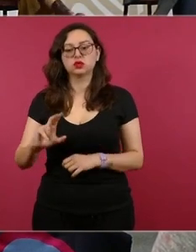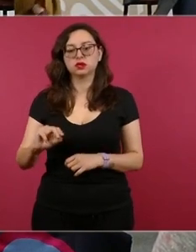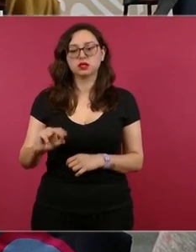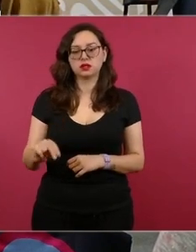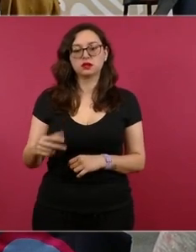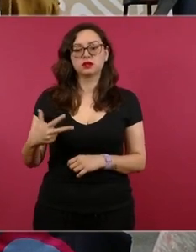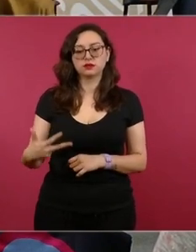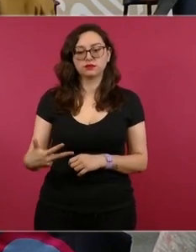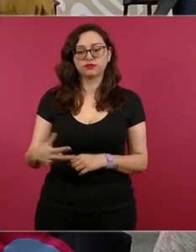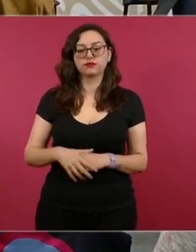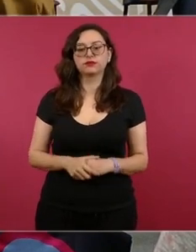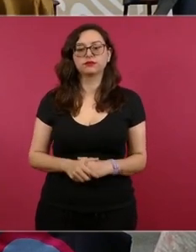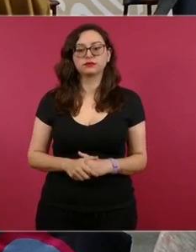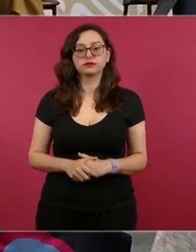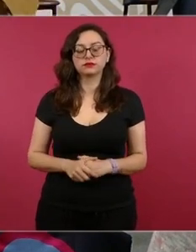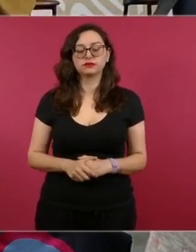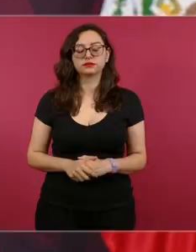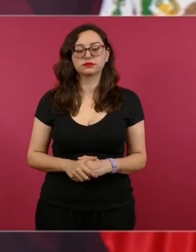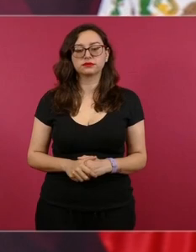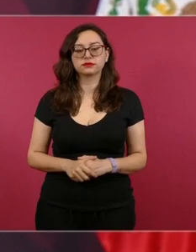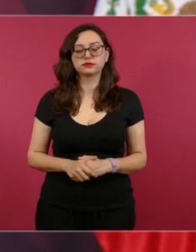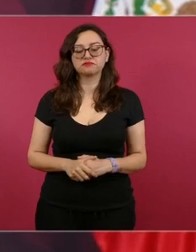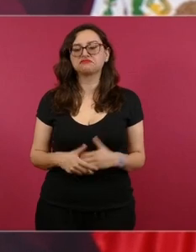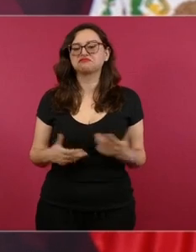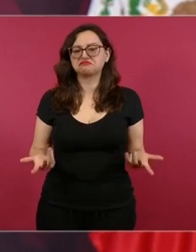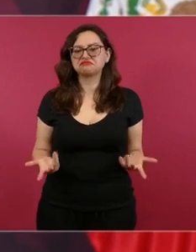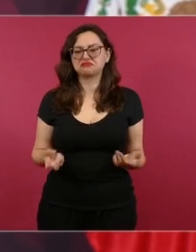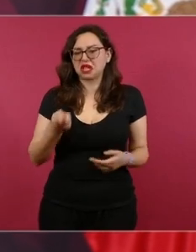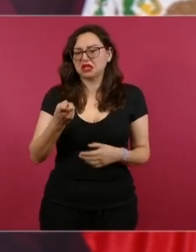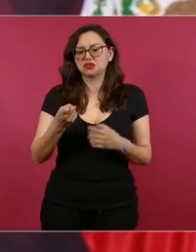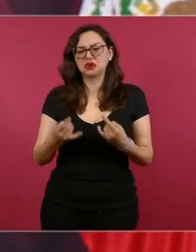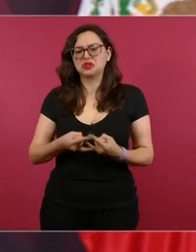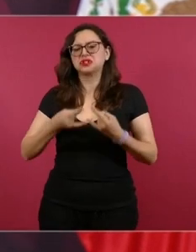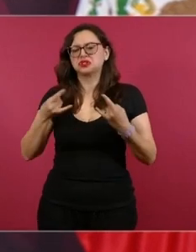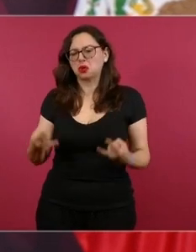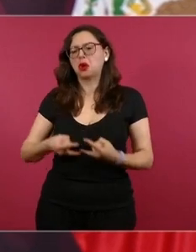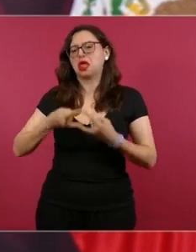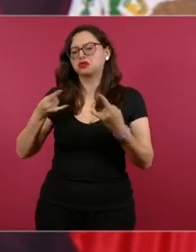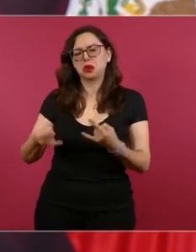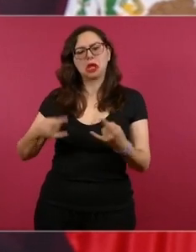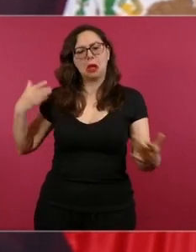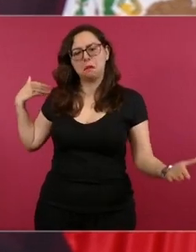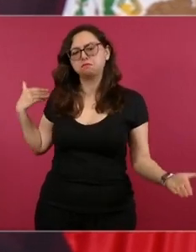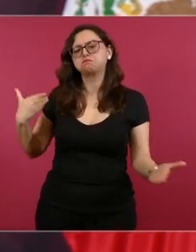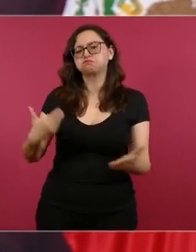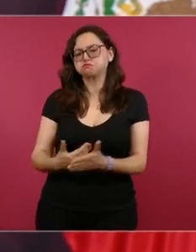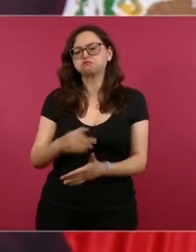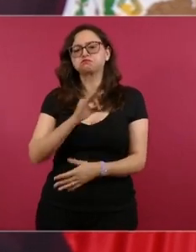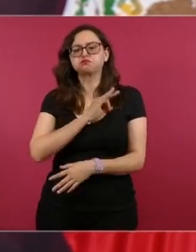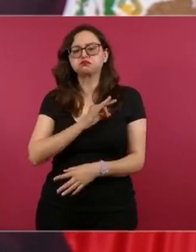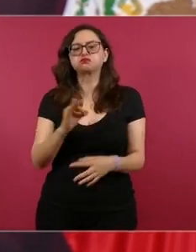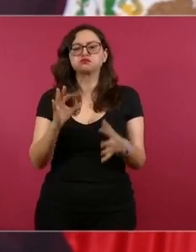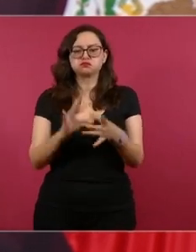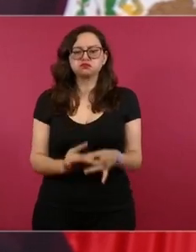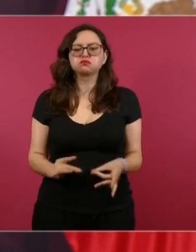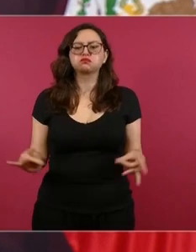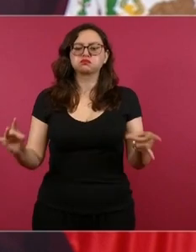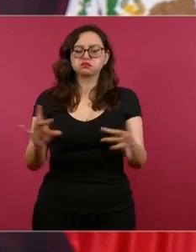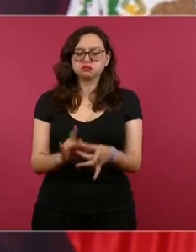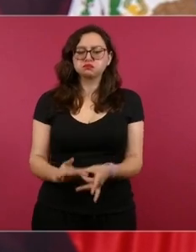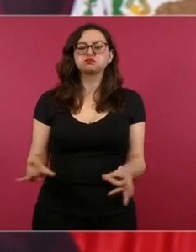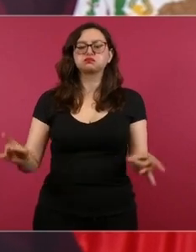a partir del 88. Y así, ¿no? Eso sí se puede hablar. Y